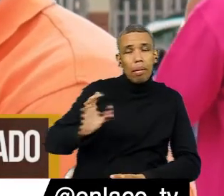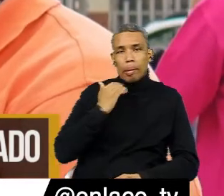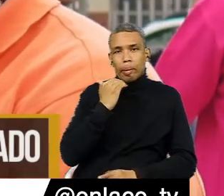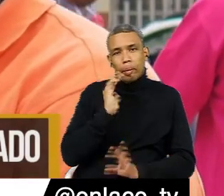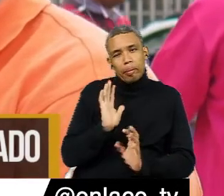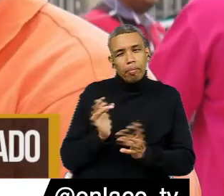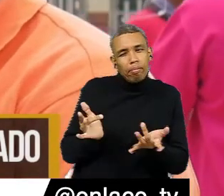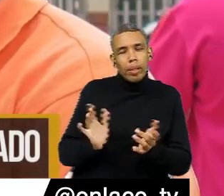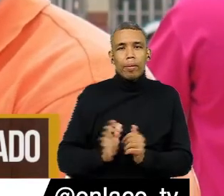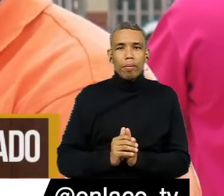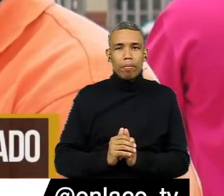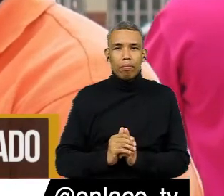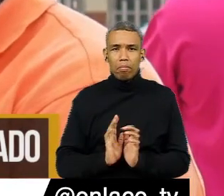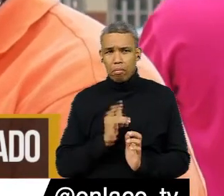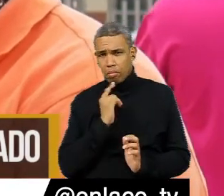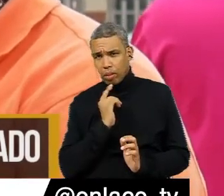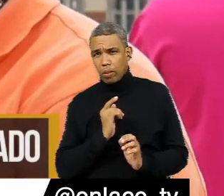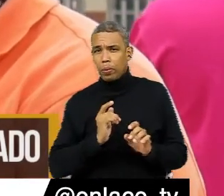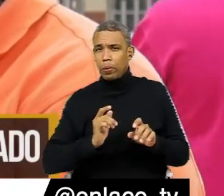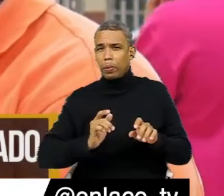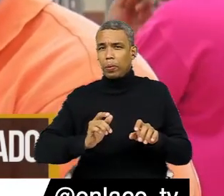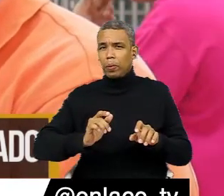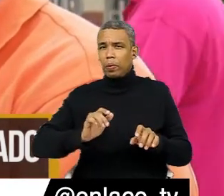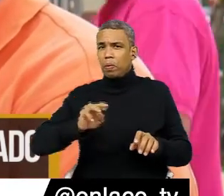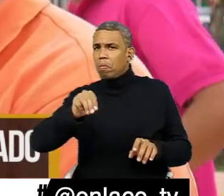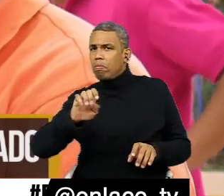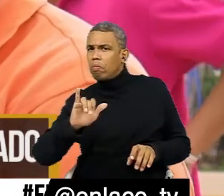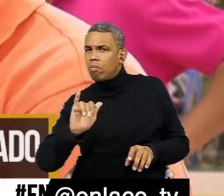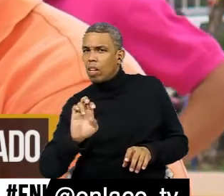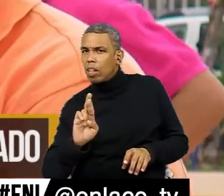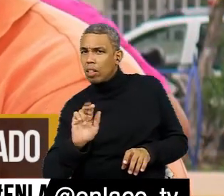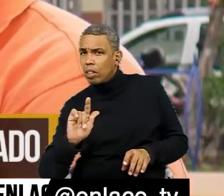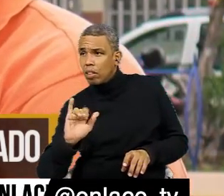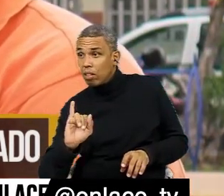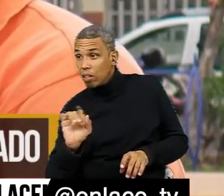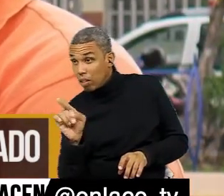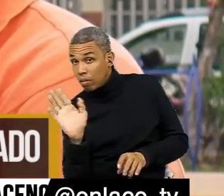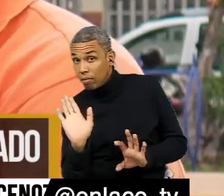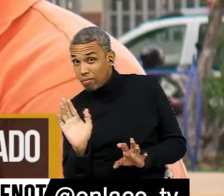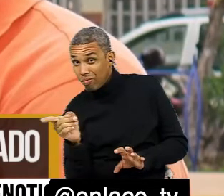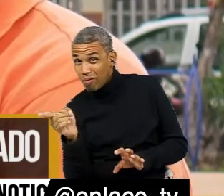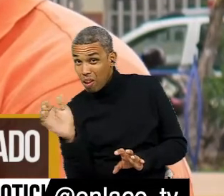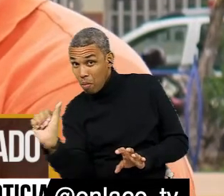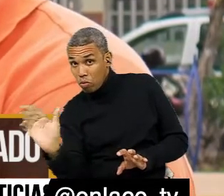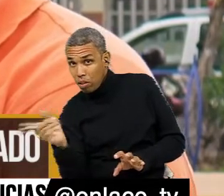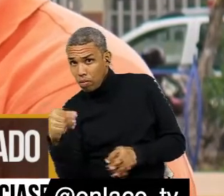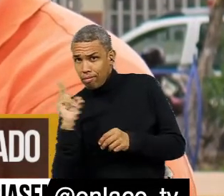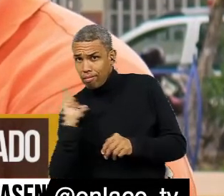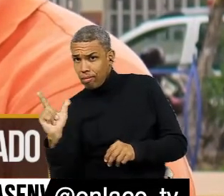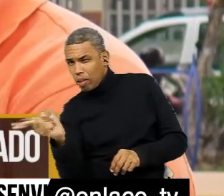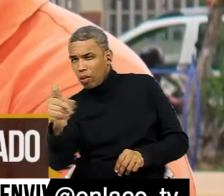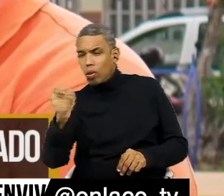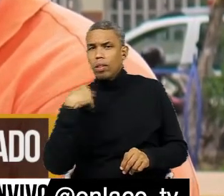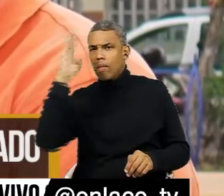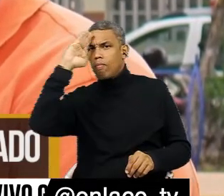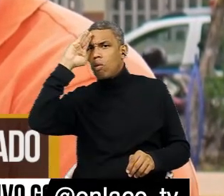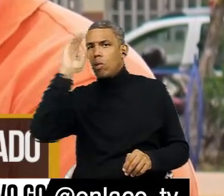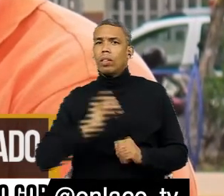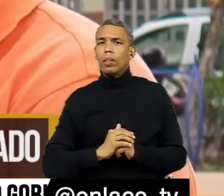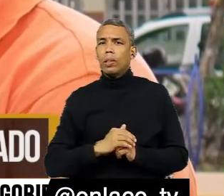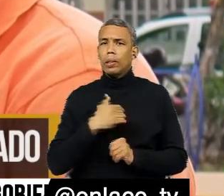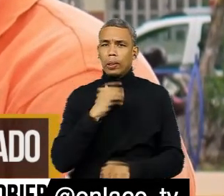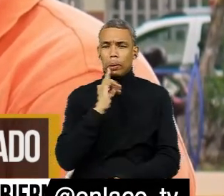en cabeza de la doctora Mayerle y la fuerza pública en cabeza de Mayor Torres. Es bastante regocijante verlos aquí